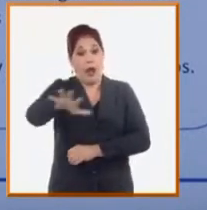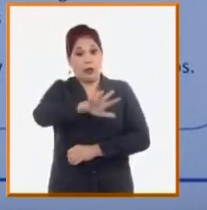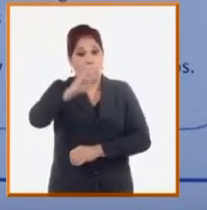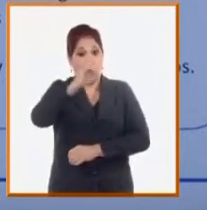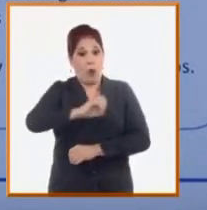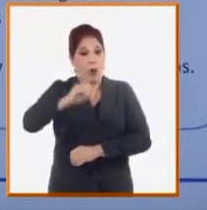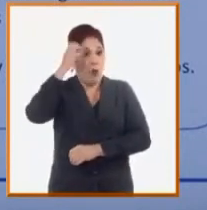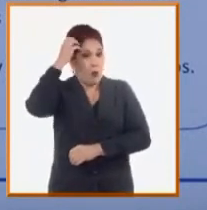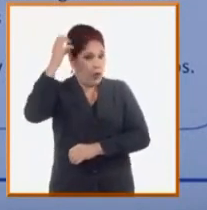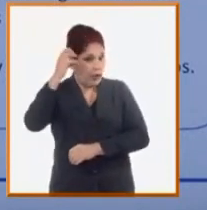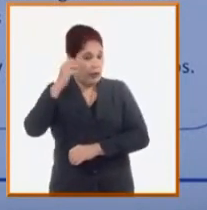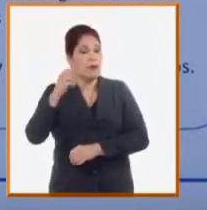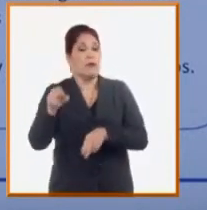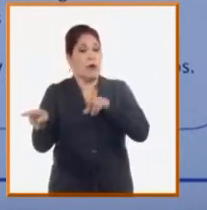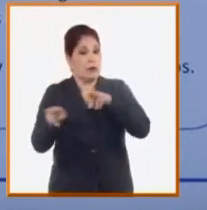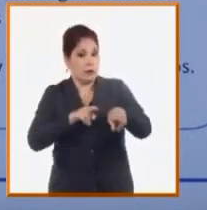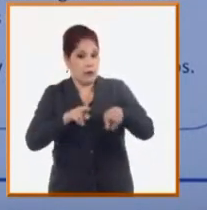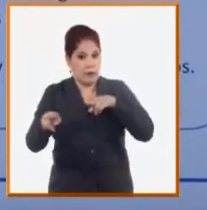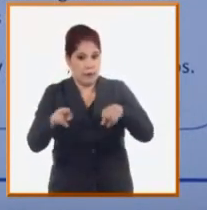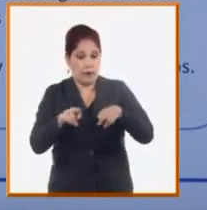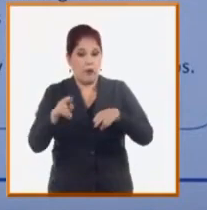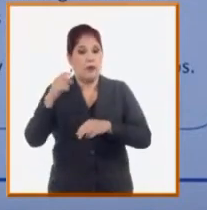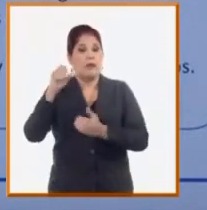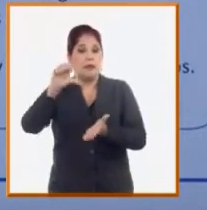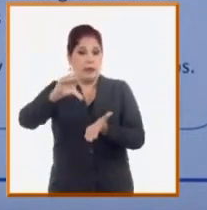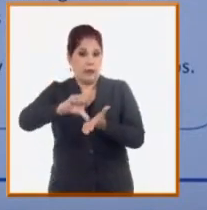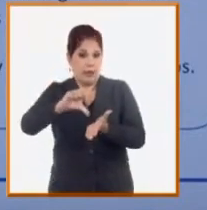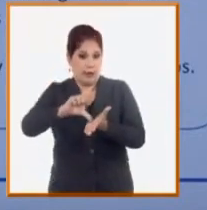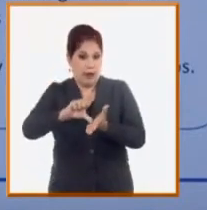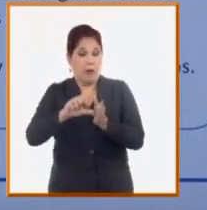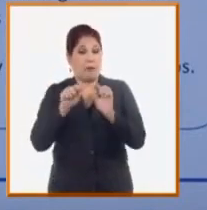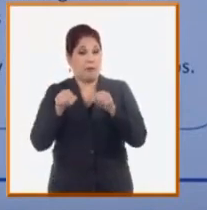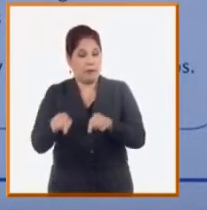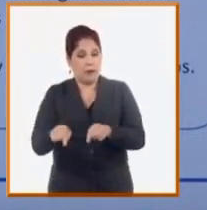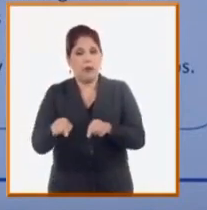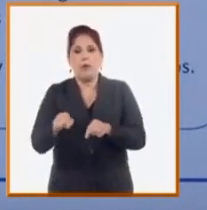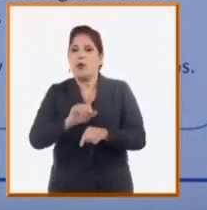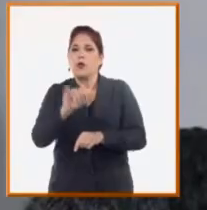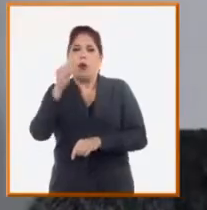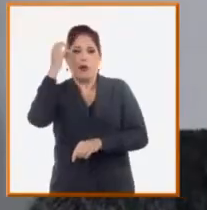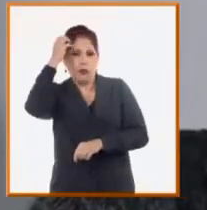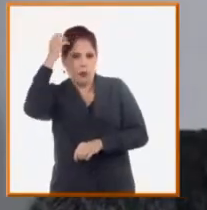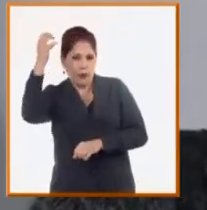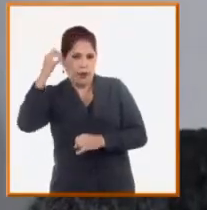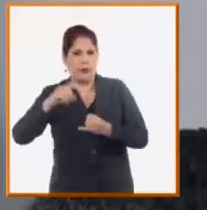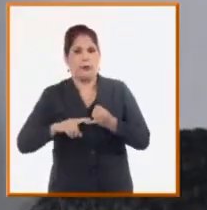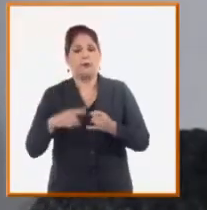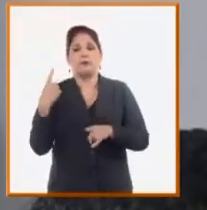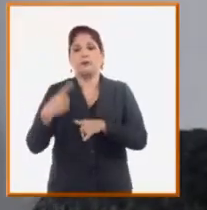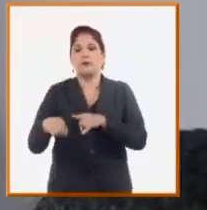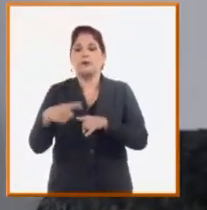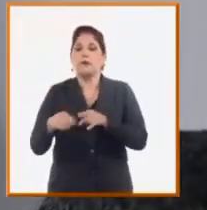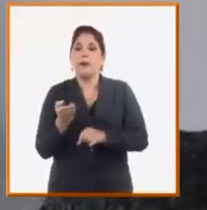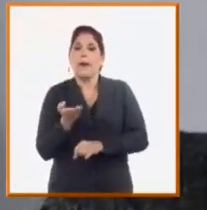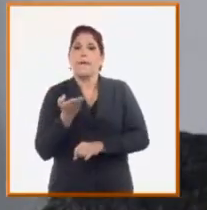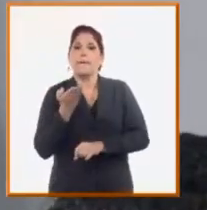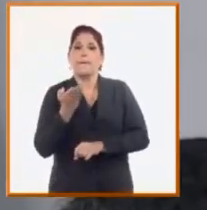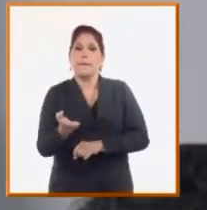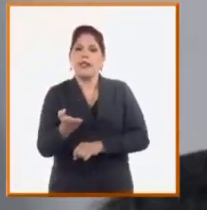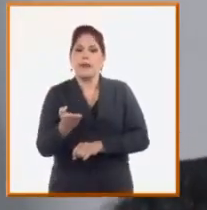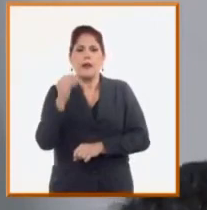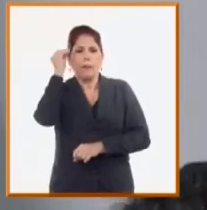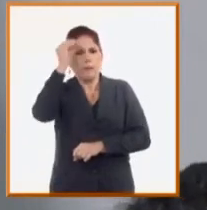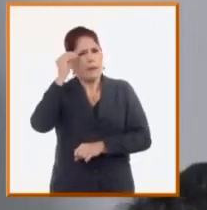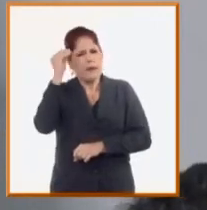Administración Central del Estado, se le envió a todos los gobernadores, se le envió a los órganos estatales. y se pidieron las consideraciones